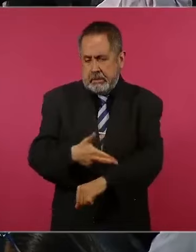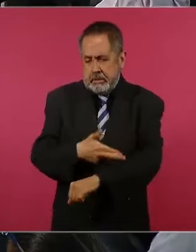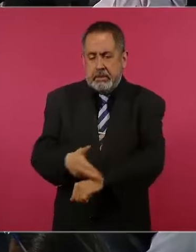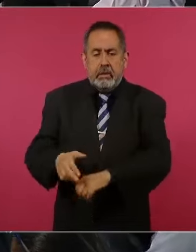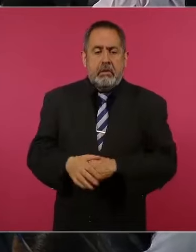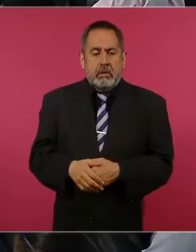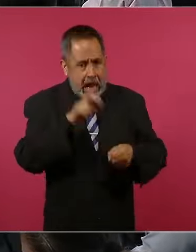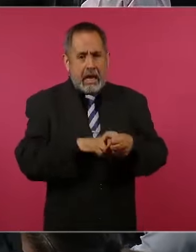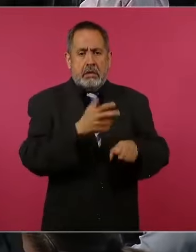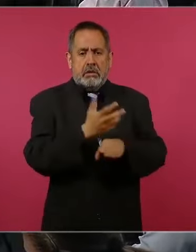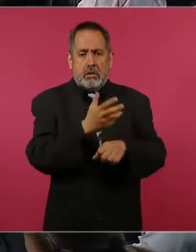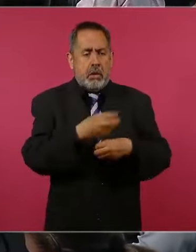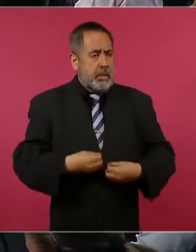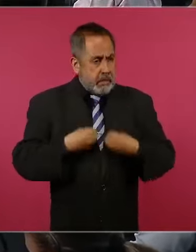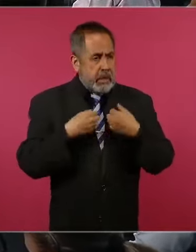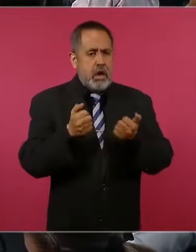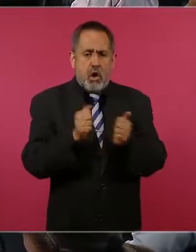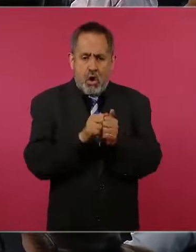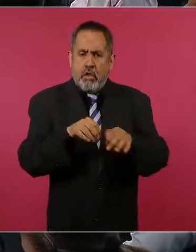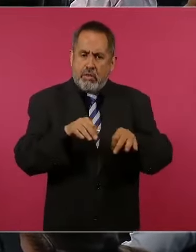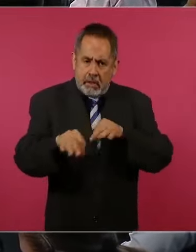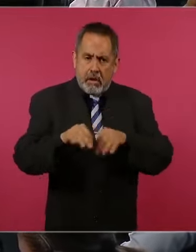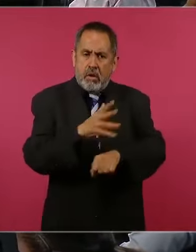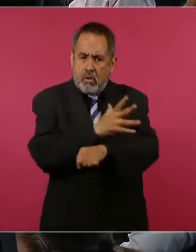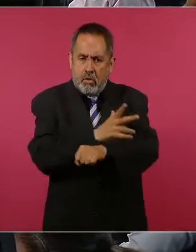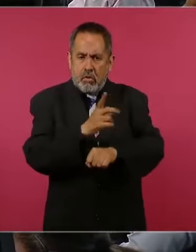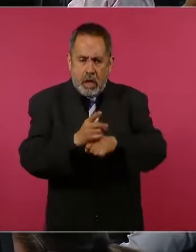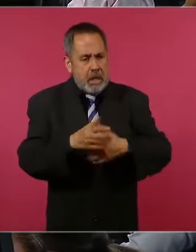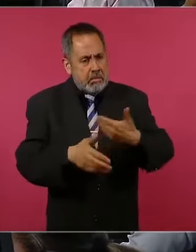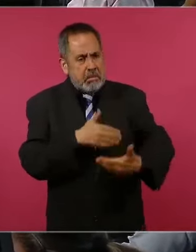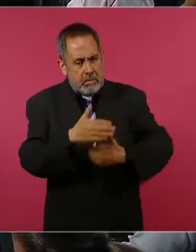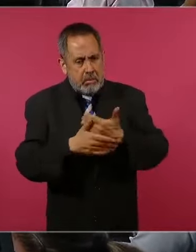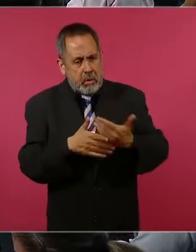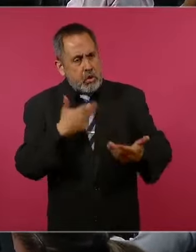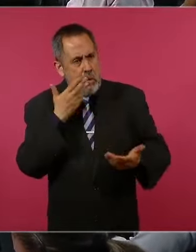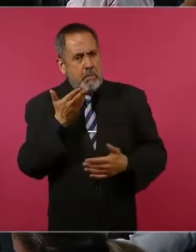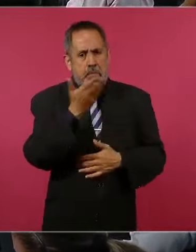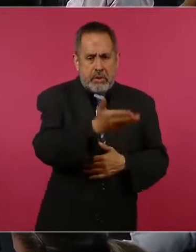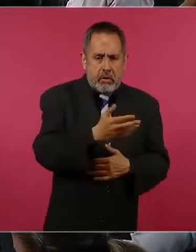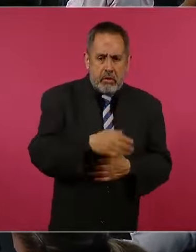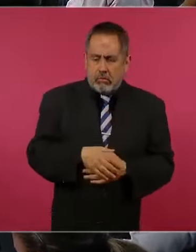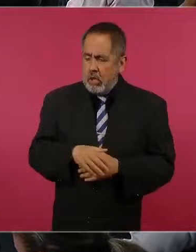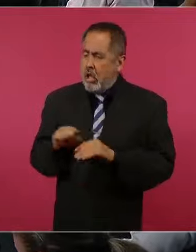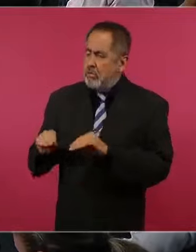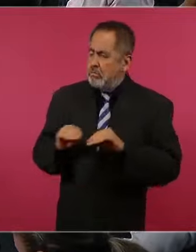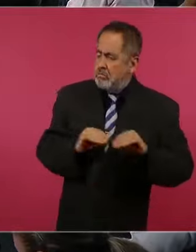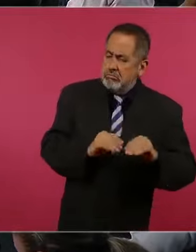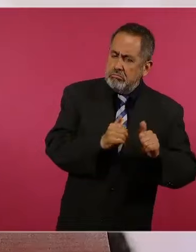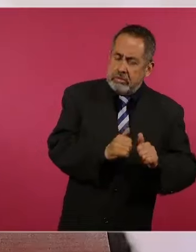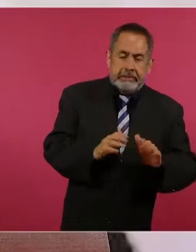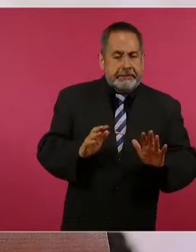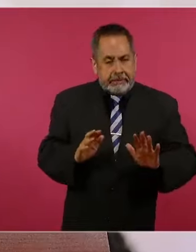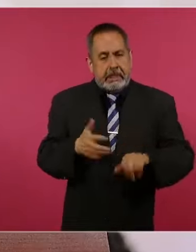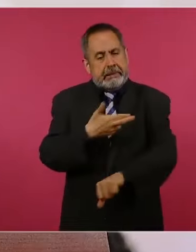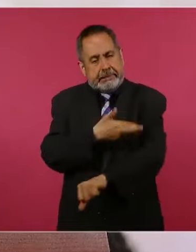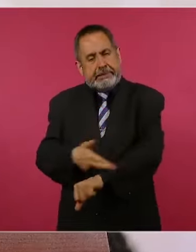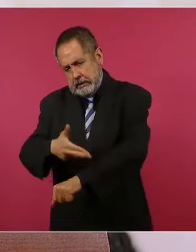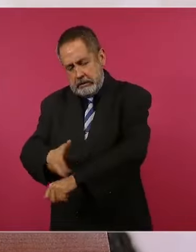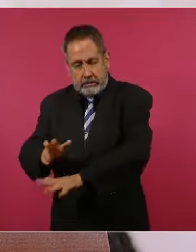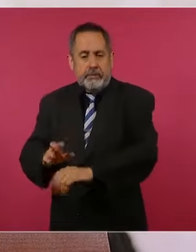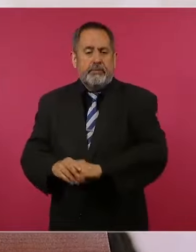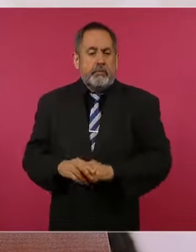y trabajar honradamente y salir adelante en Estados Unidos. Entonces, son medidas que están